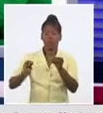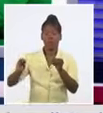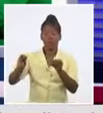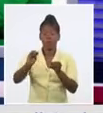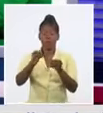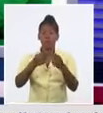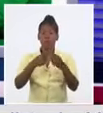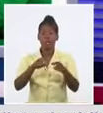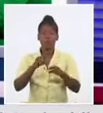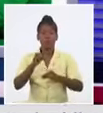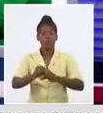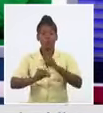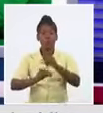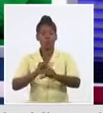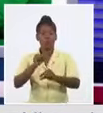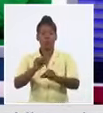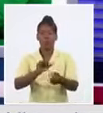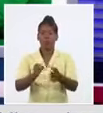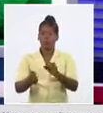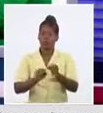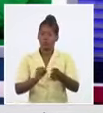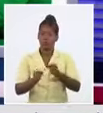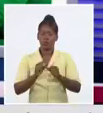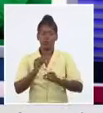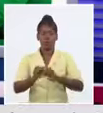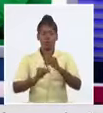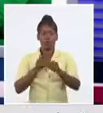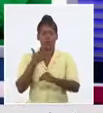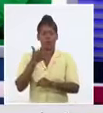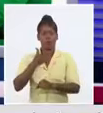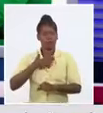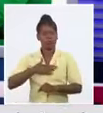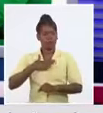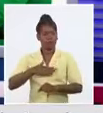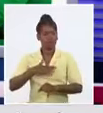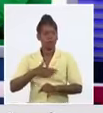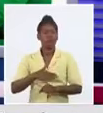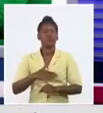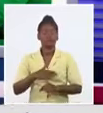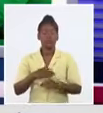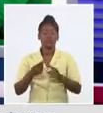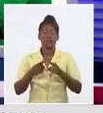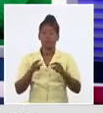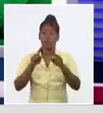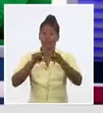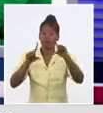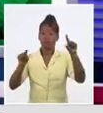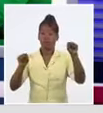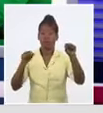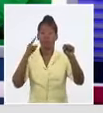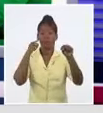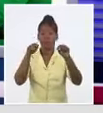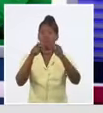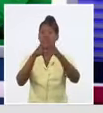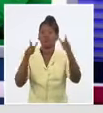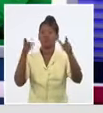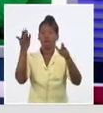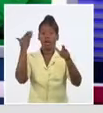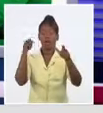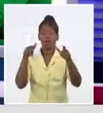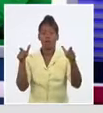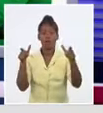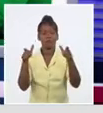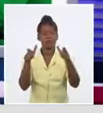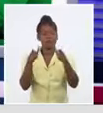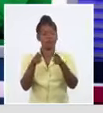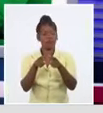independientemente de que en un número también de provincias, como se ha ido explicando, hay una reducción en comparación con el número